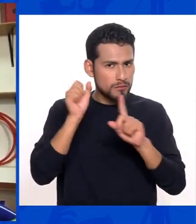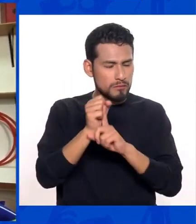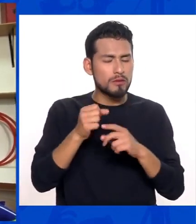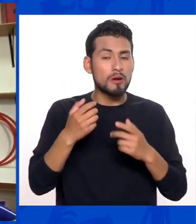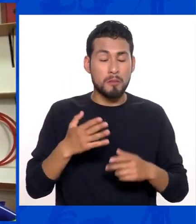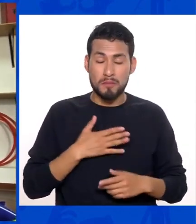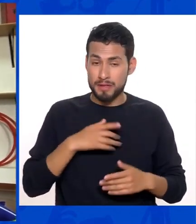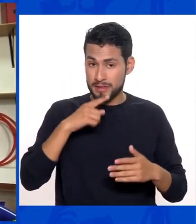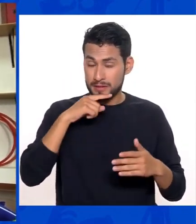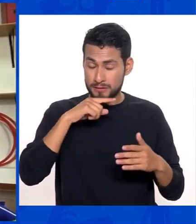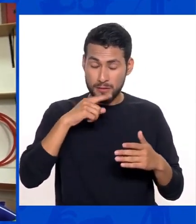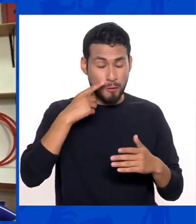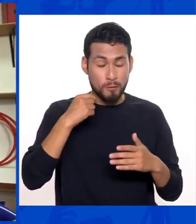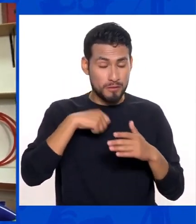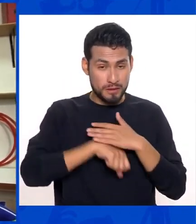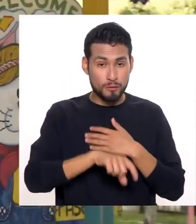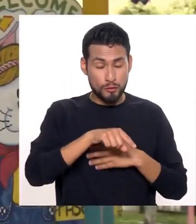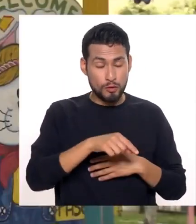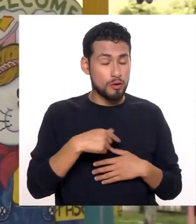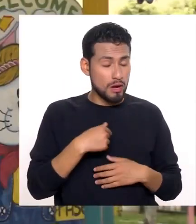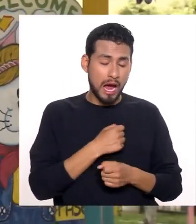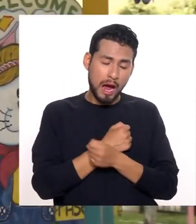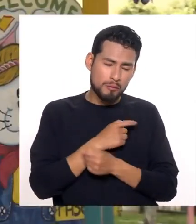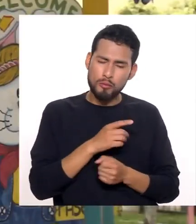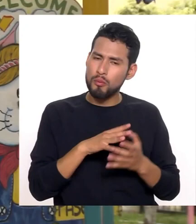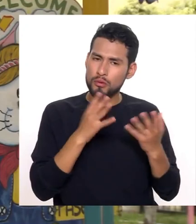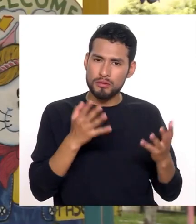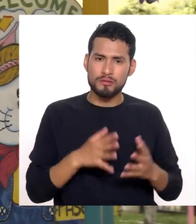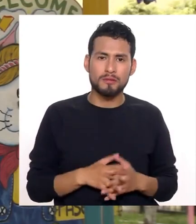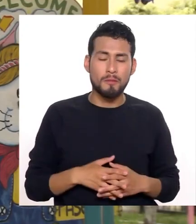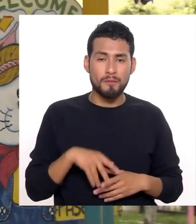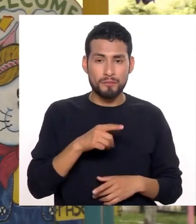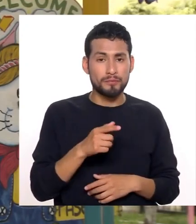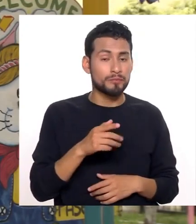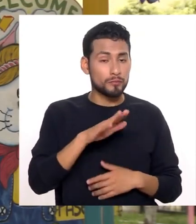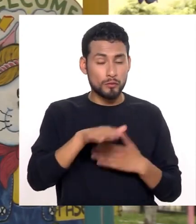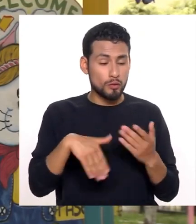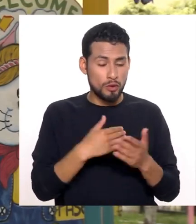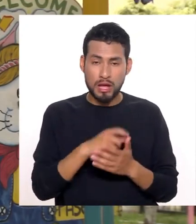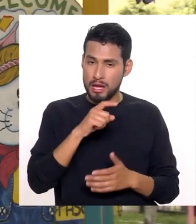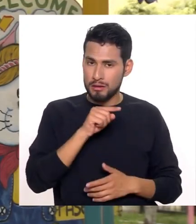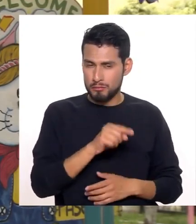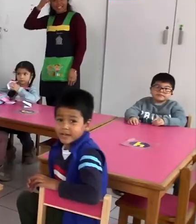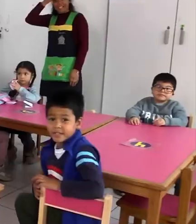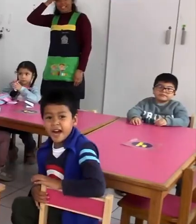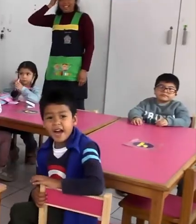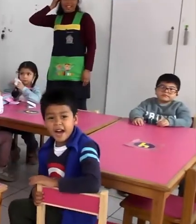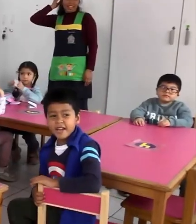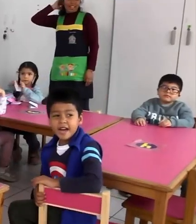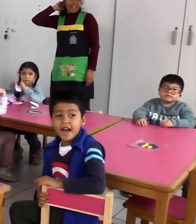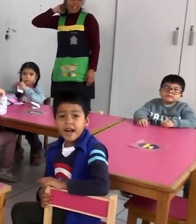hacer. Para mi hijo, que lo quiero mucho y siempre voy a estar con él para todo lo que necesite.